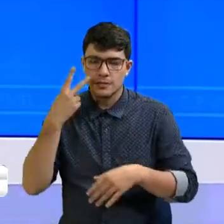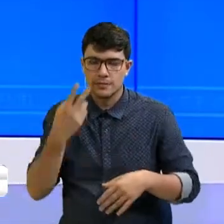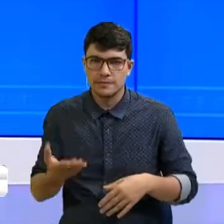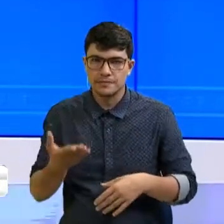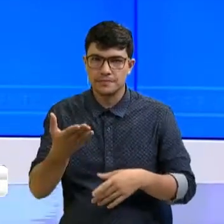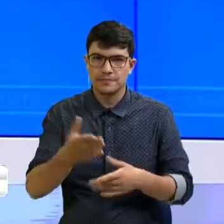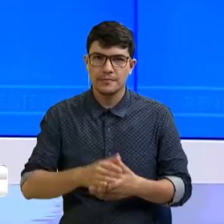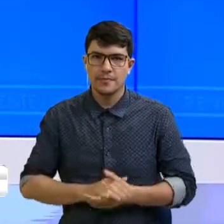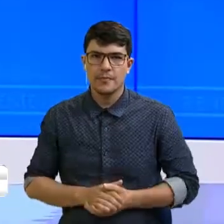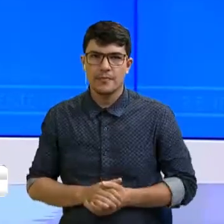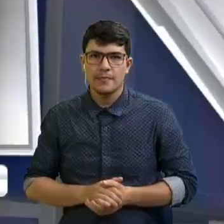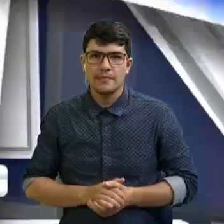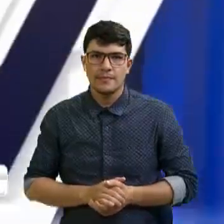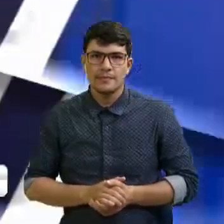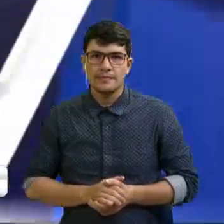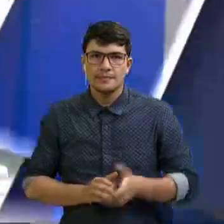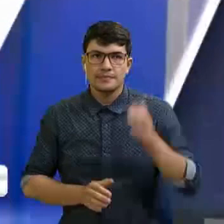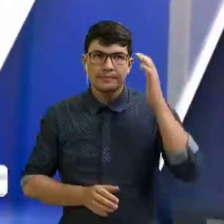lente nocturna